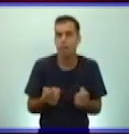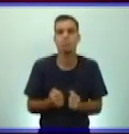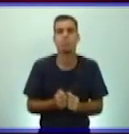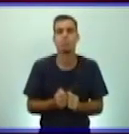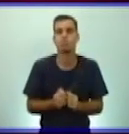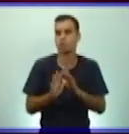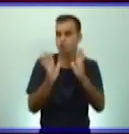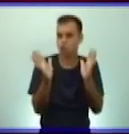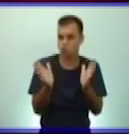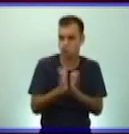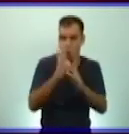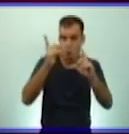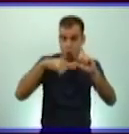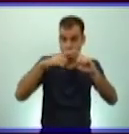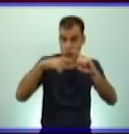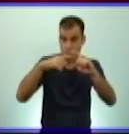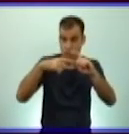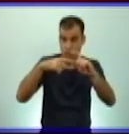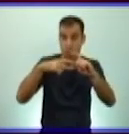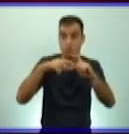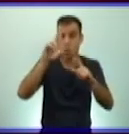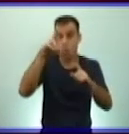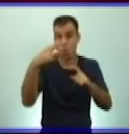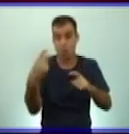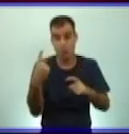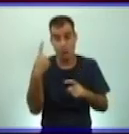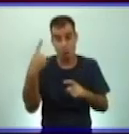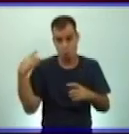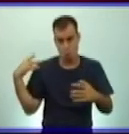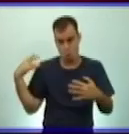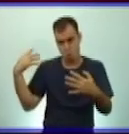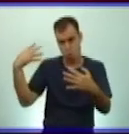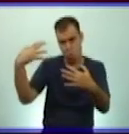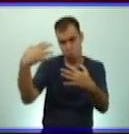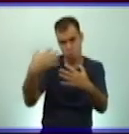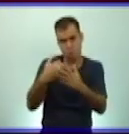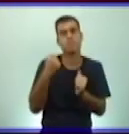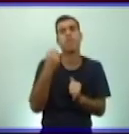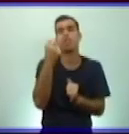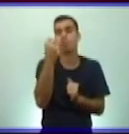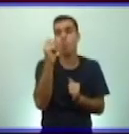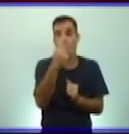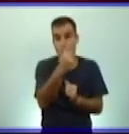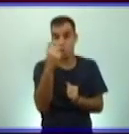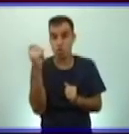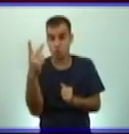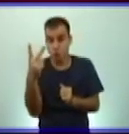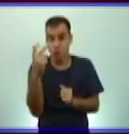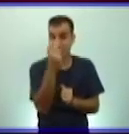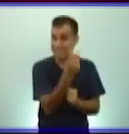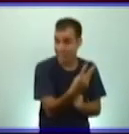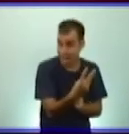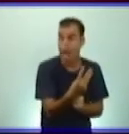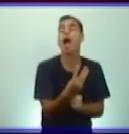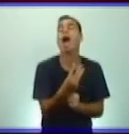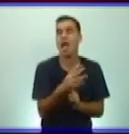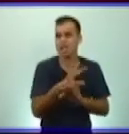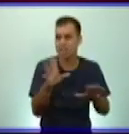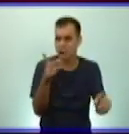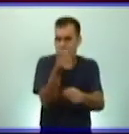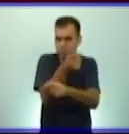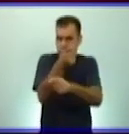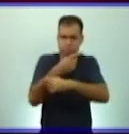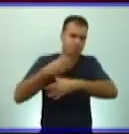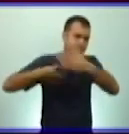los contenidos de la unidad 1 y de la unidad 2 y 3 que ya fueron